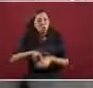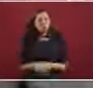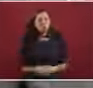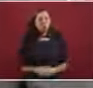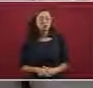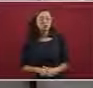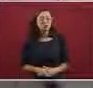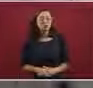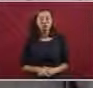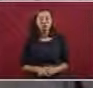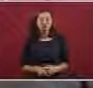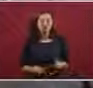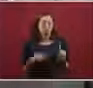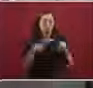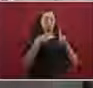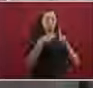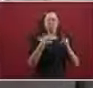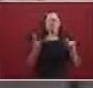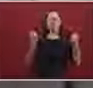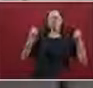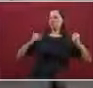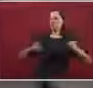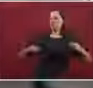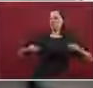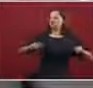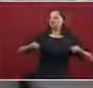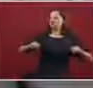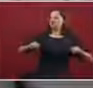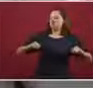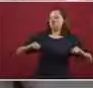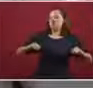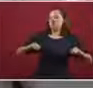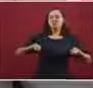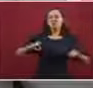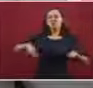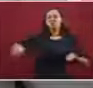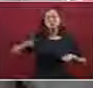Los caciques duran hasta que el pueblo quiere.